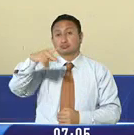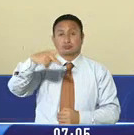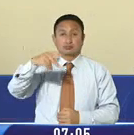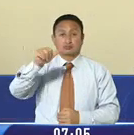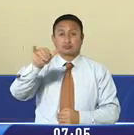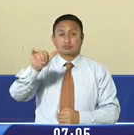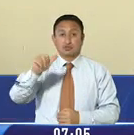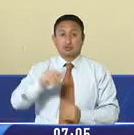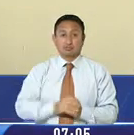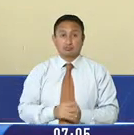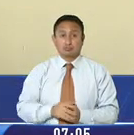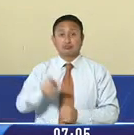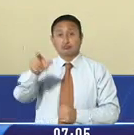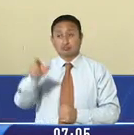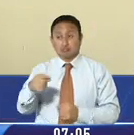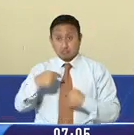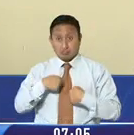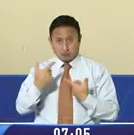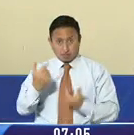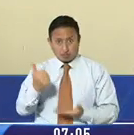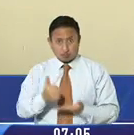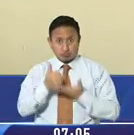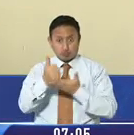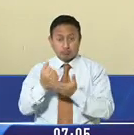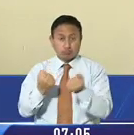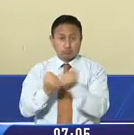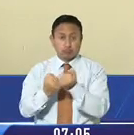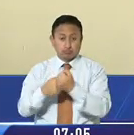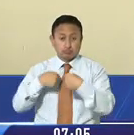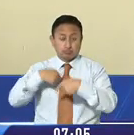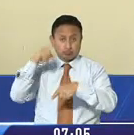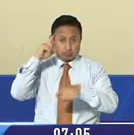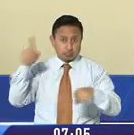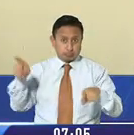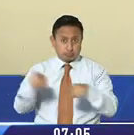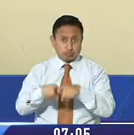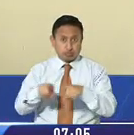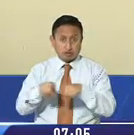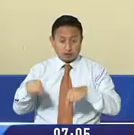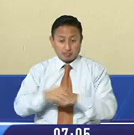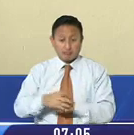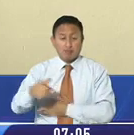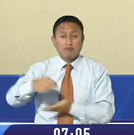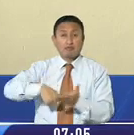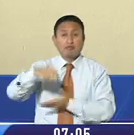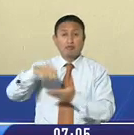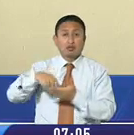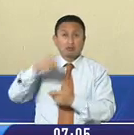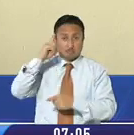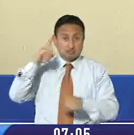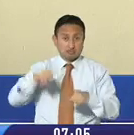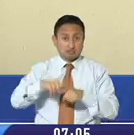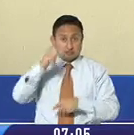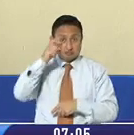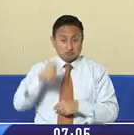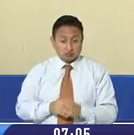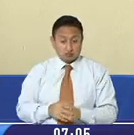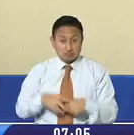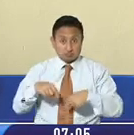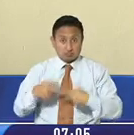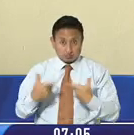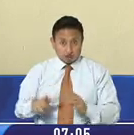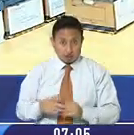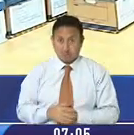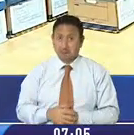porque él es un cooperador eficaz, con un acuerdo de cooperación eficaz firmado con Fiscalía, que hasta el momento no se ha dado